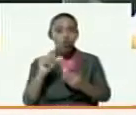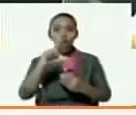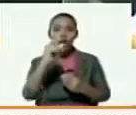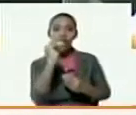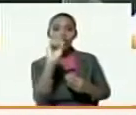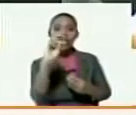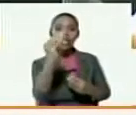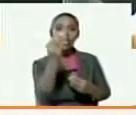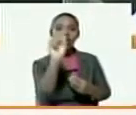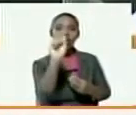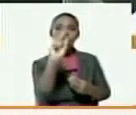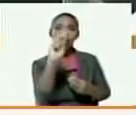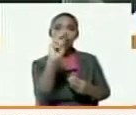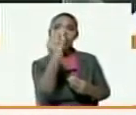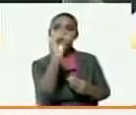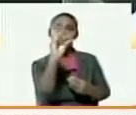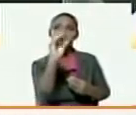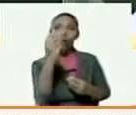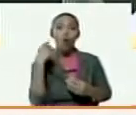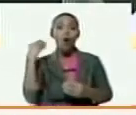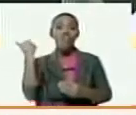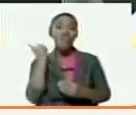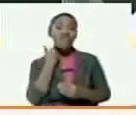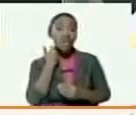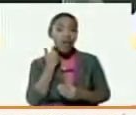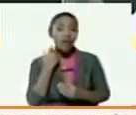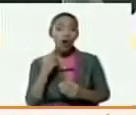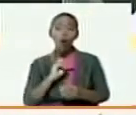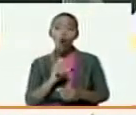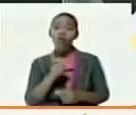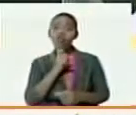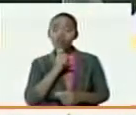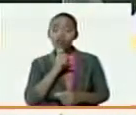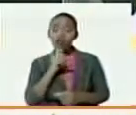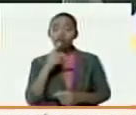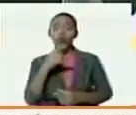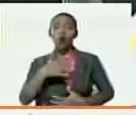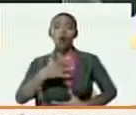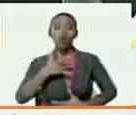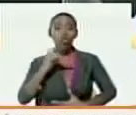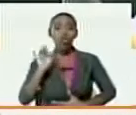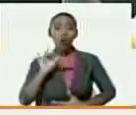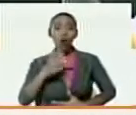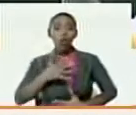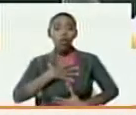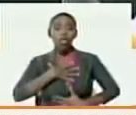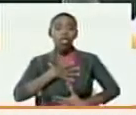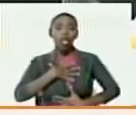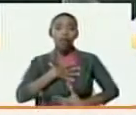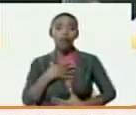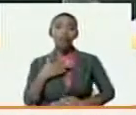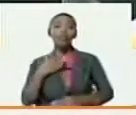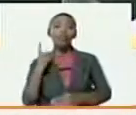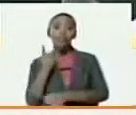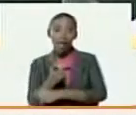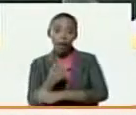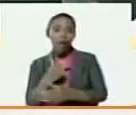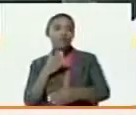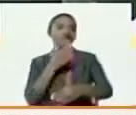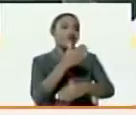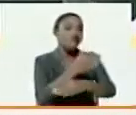como fiebre persistente o dificultad respiratoria dolor en el tórax debe acudir a un centro de salud para ser